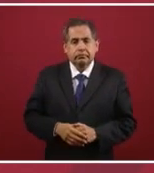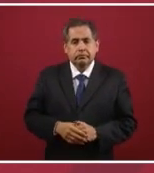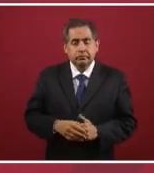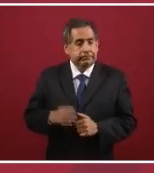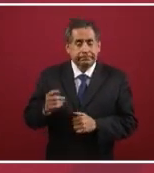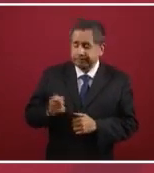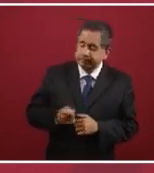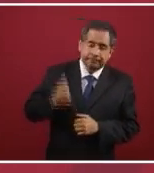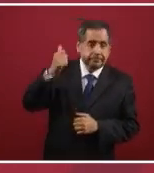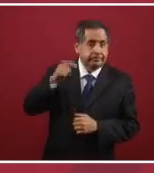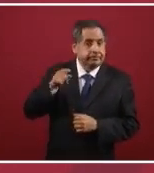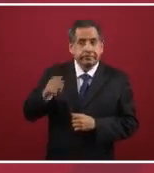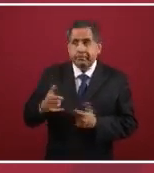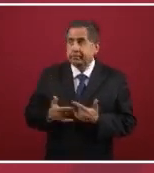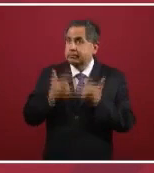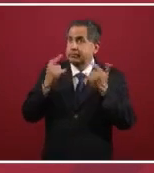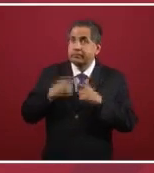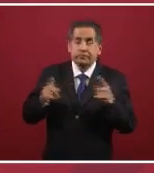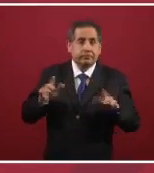Por primera vez,